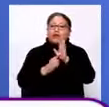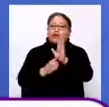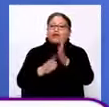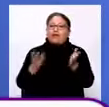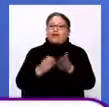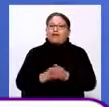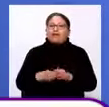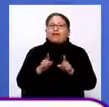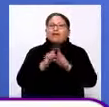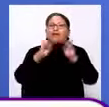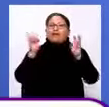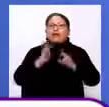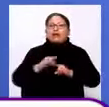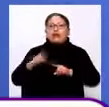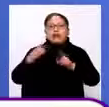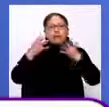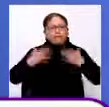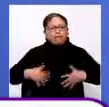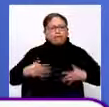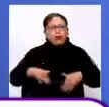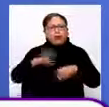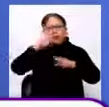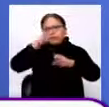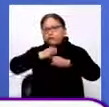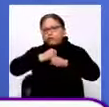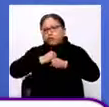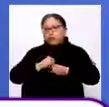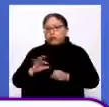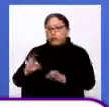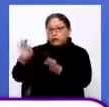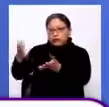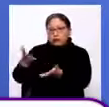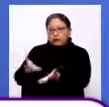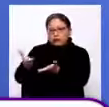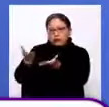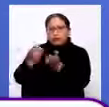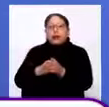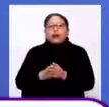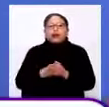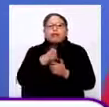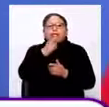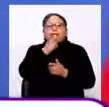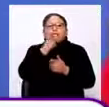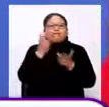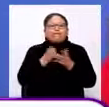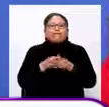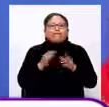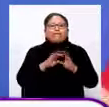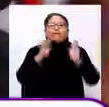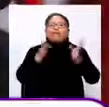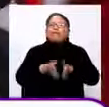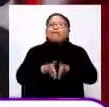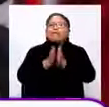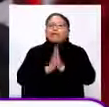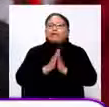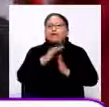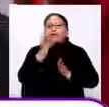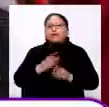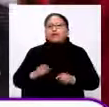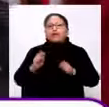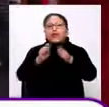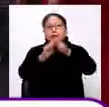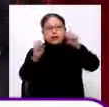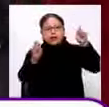Yo realizo lo que son prendas. Yo voy a ir viendo. Como, claro que sí. Como tú decías, a pedido, en tallas,